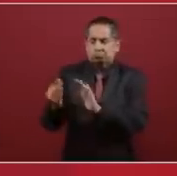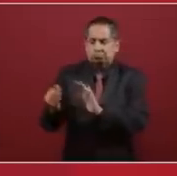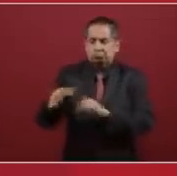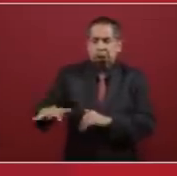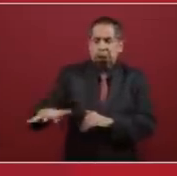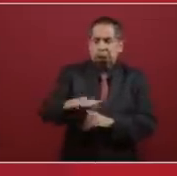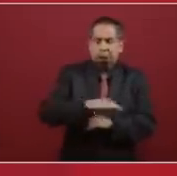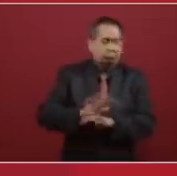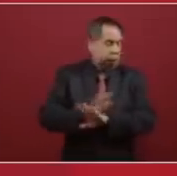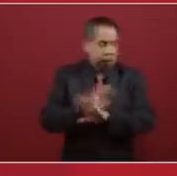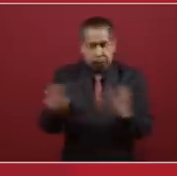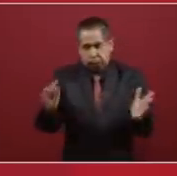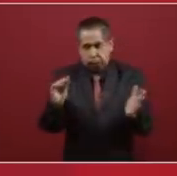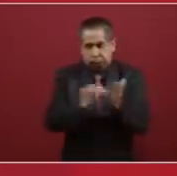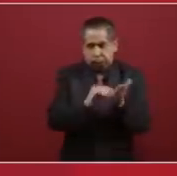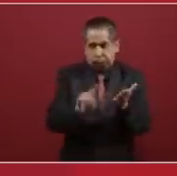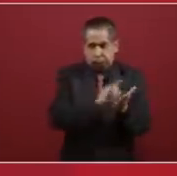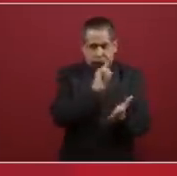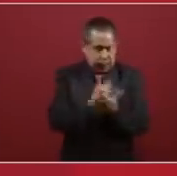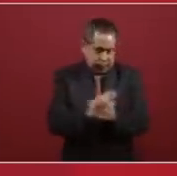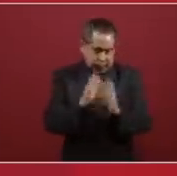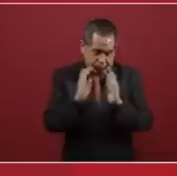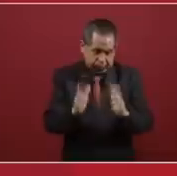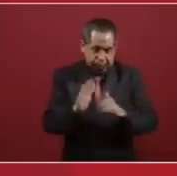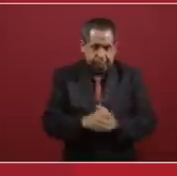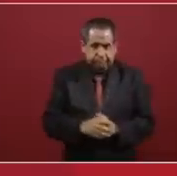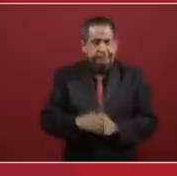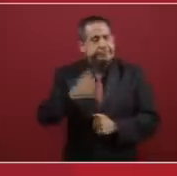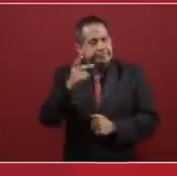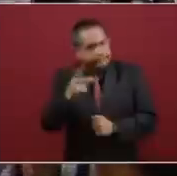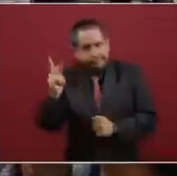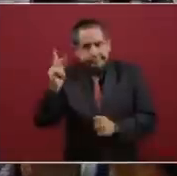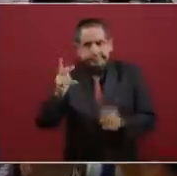Eso se estableció en la ley. Sin embargo,